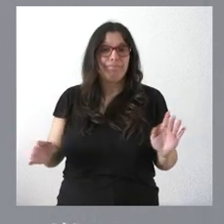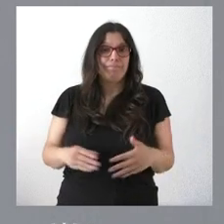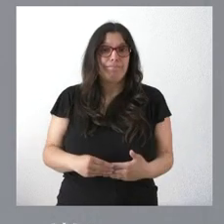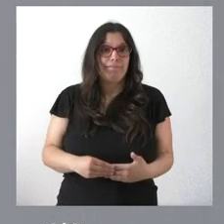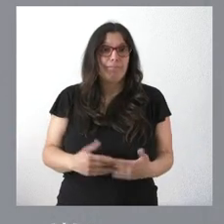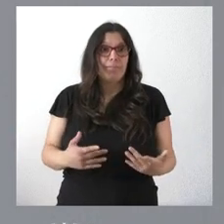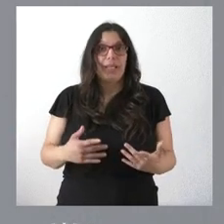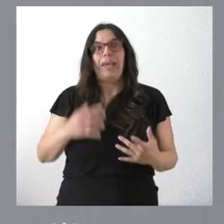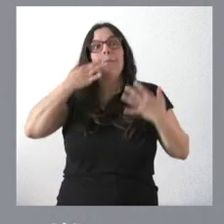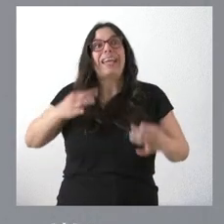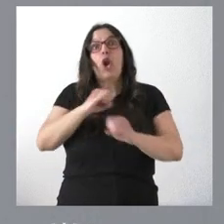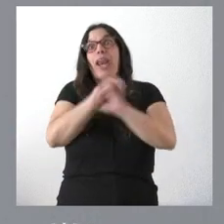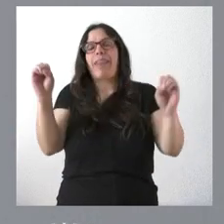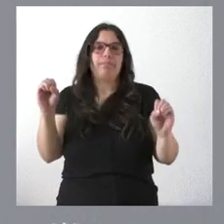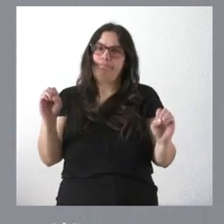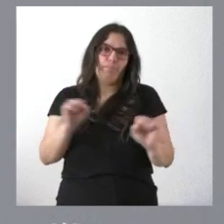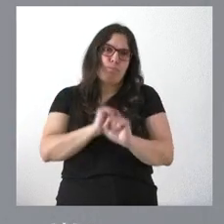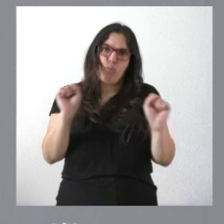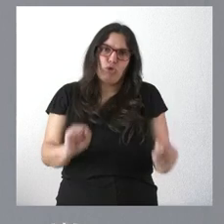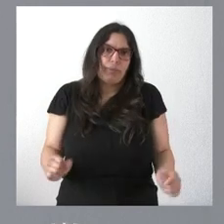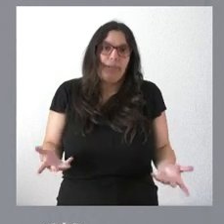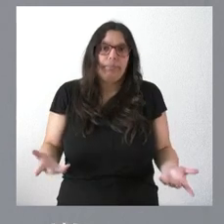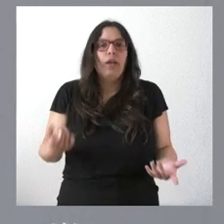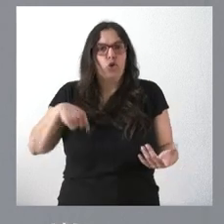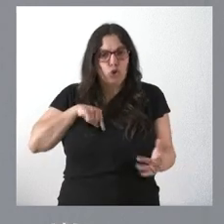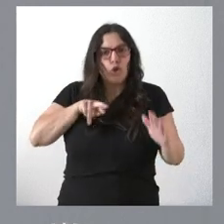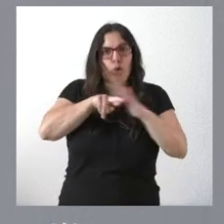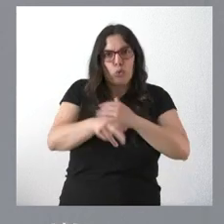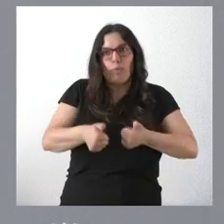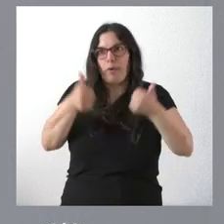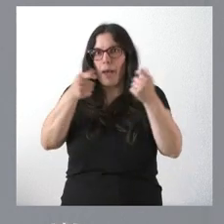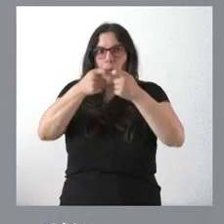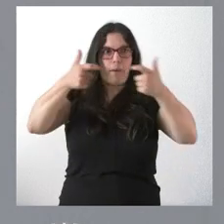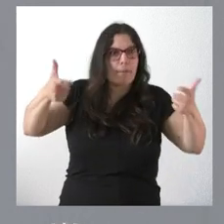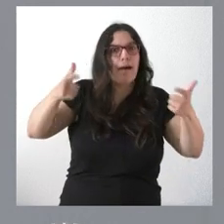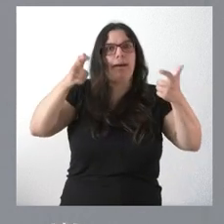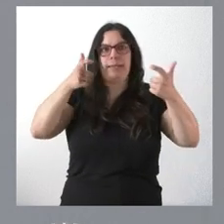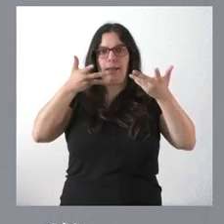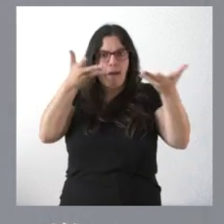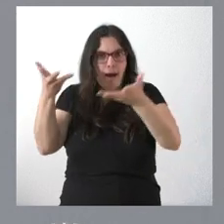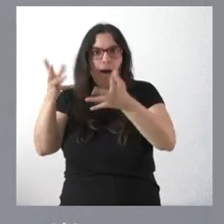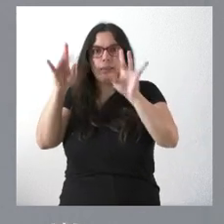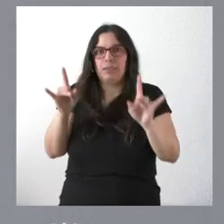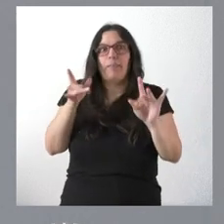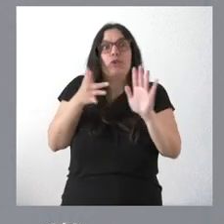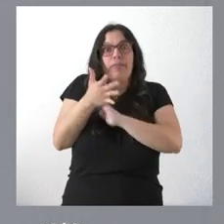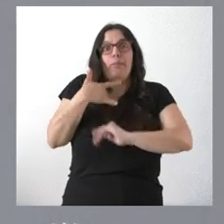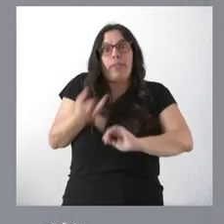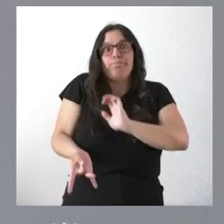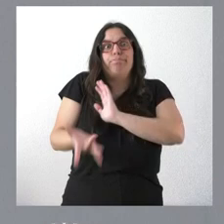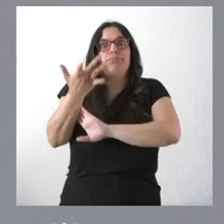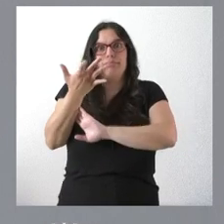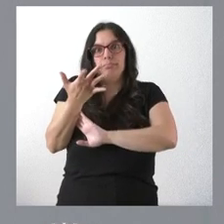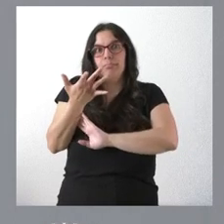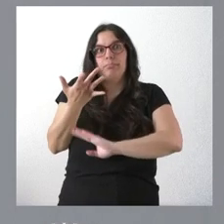que el riesgo cero no existe. Y, por tanto, aunque estamos aumentando los medios y por muchos medios que pongamos, esto no impide decir que